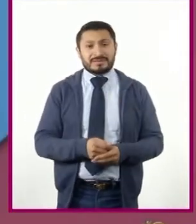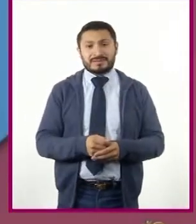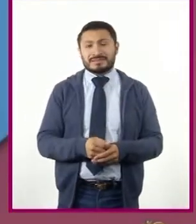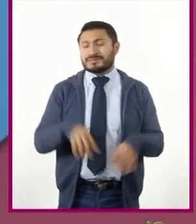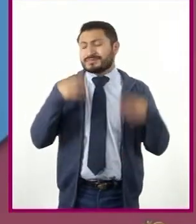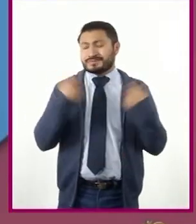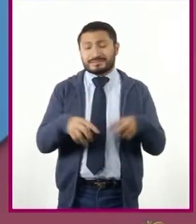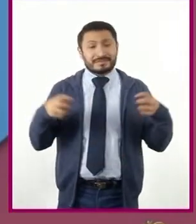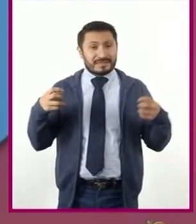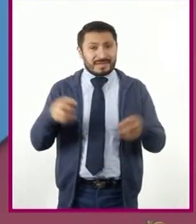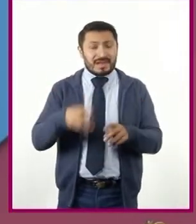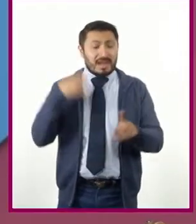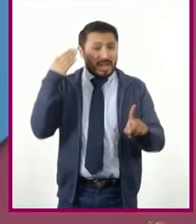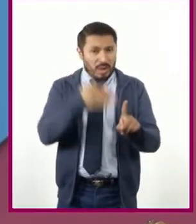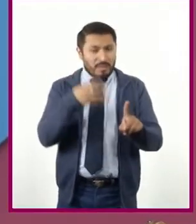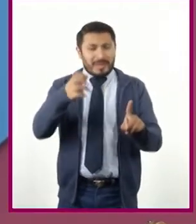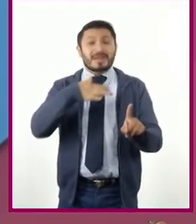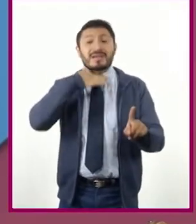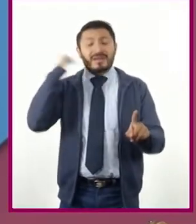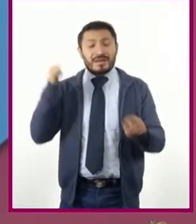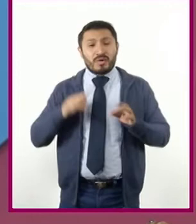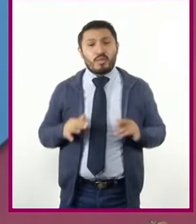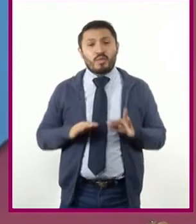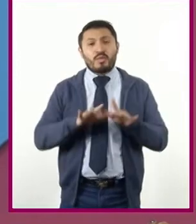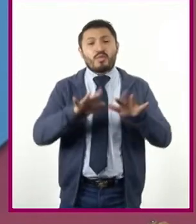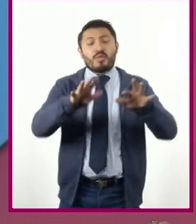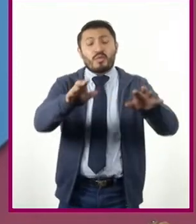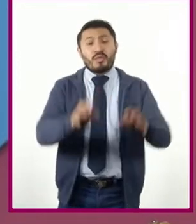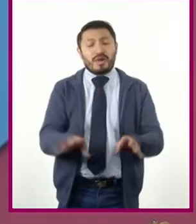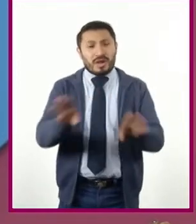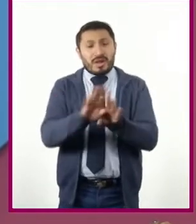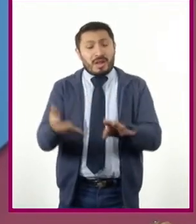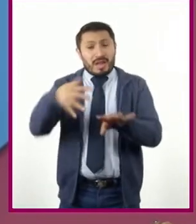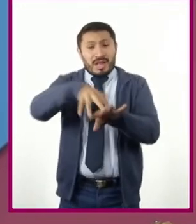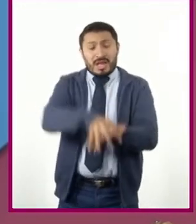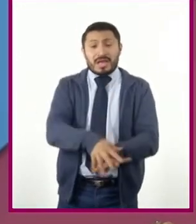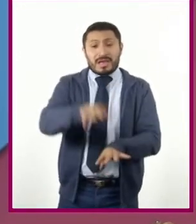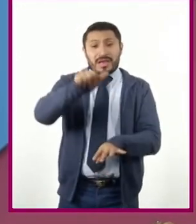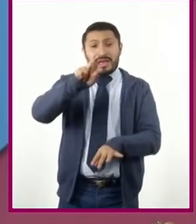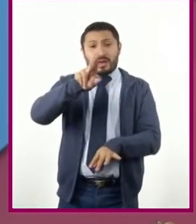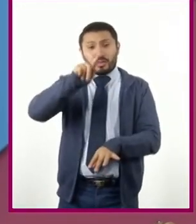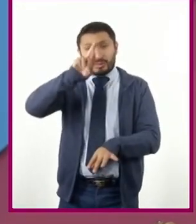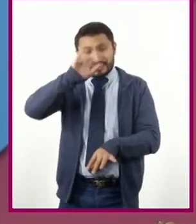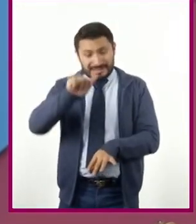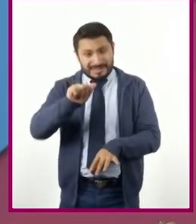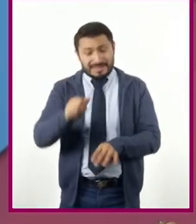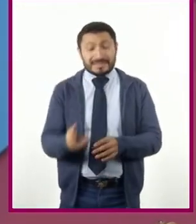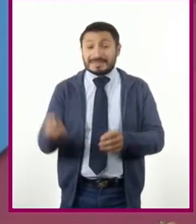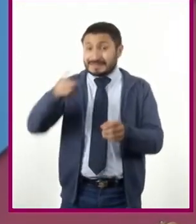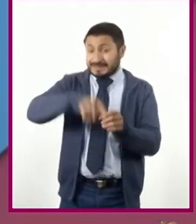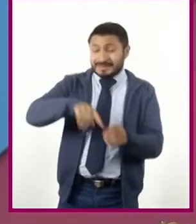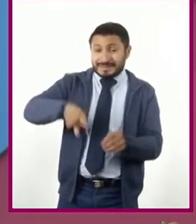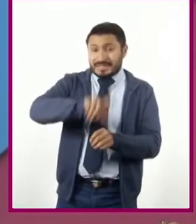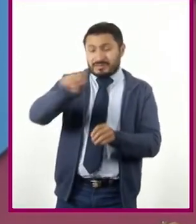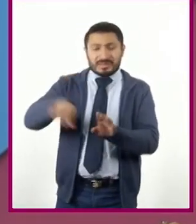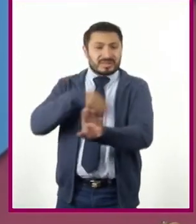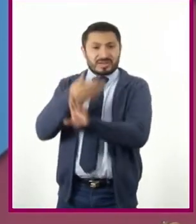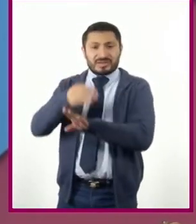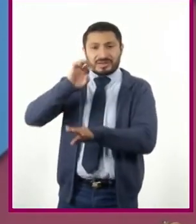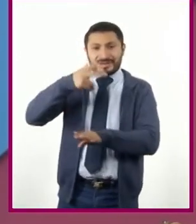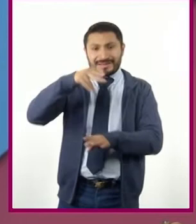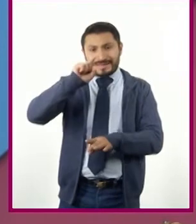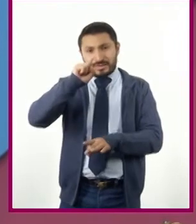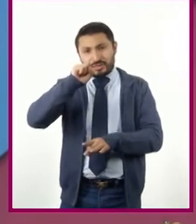ansias expansionistas alemanas la llevaron a integrar a Austria a sus territorios. Después invadió Checoslovaquia